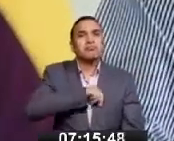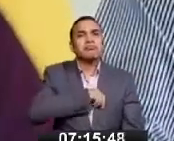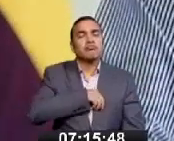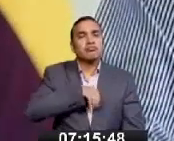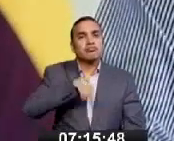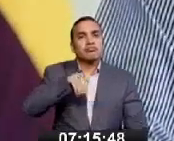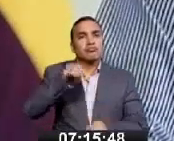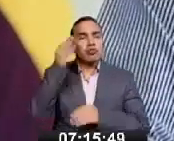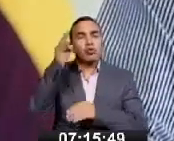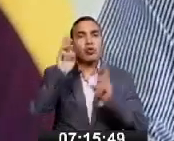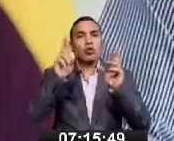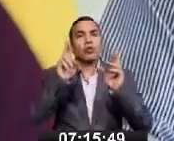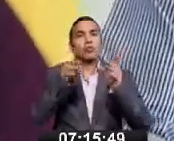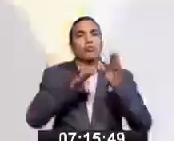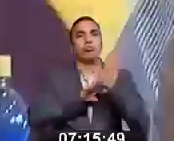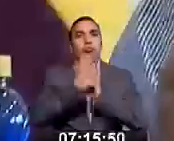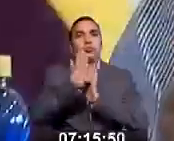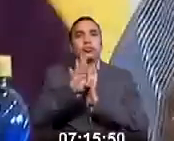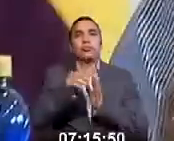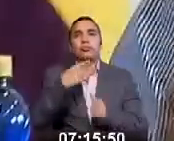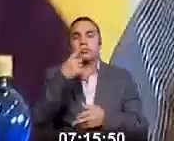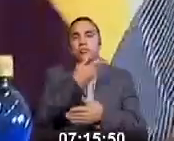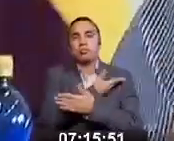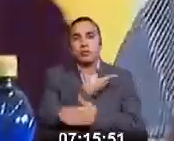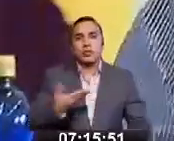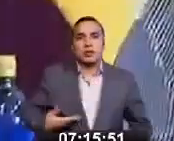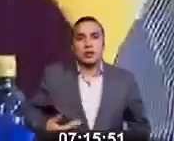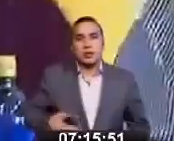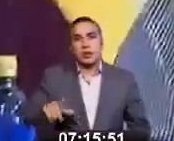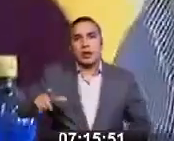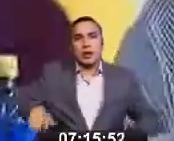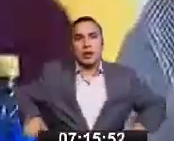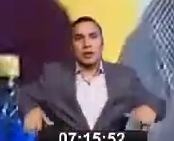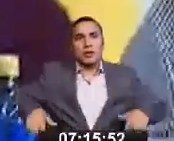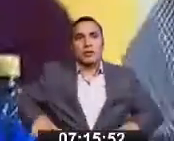sustentable resaltó el primer mandatario